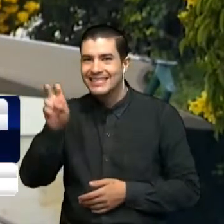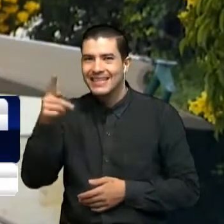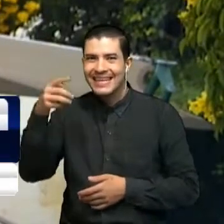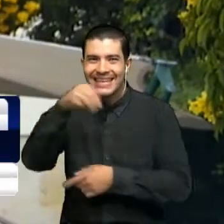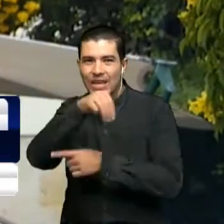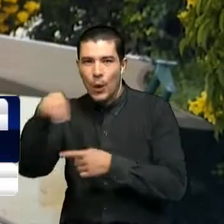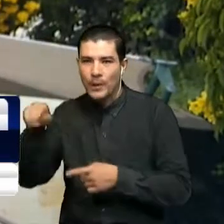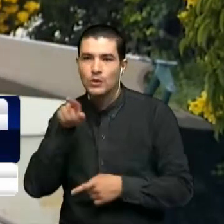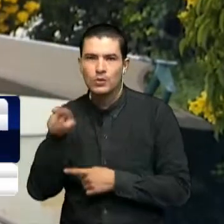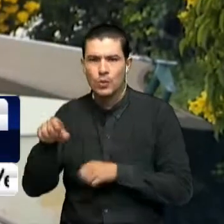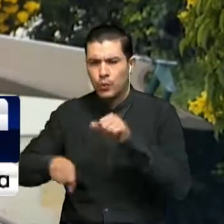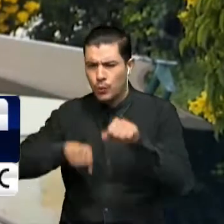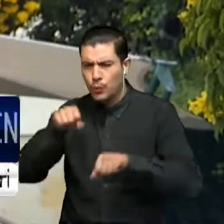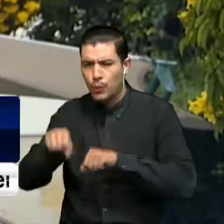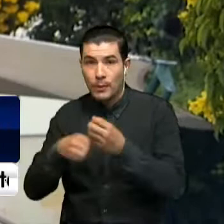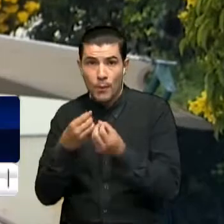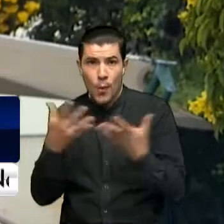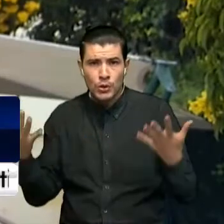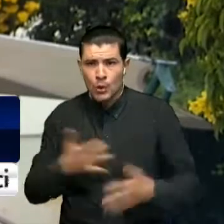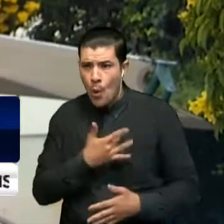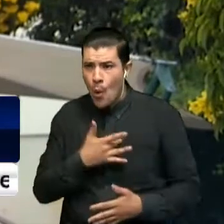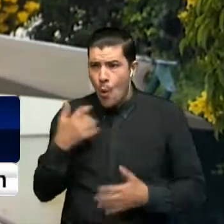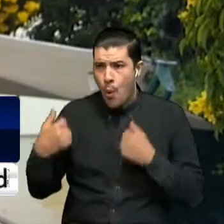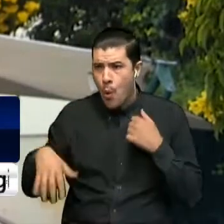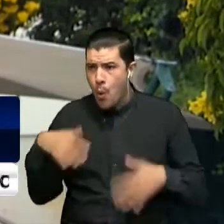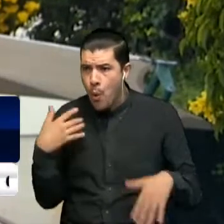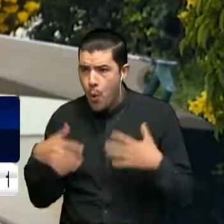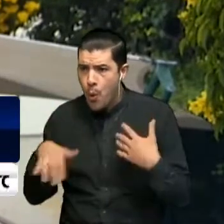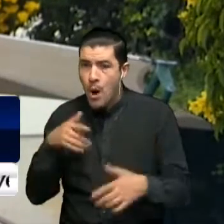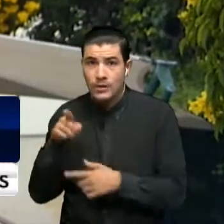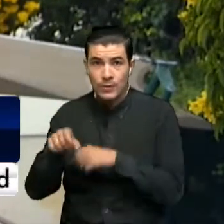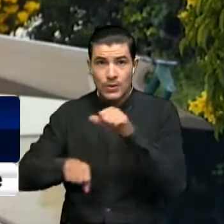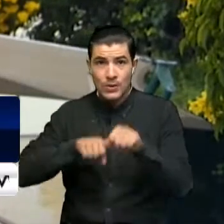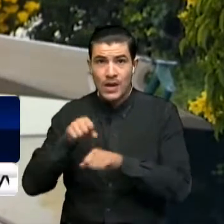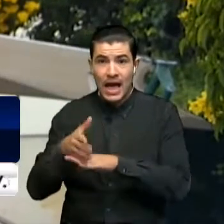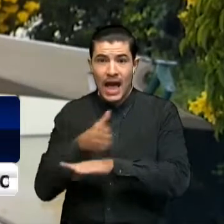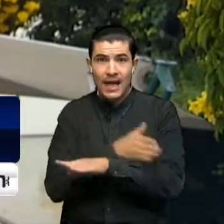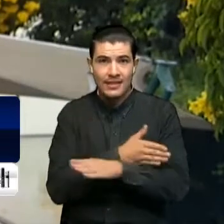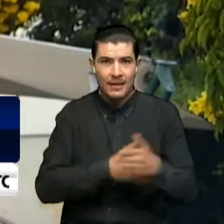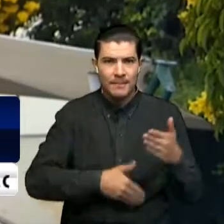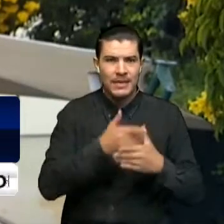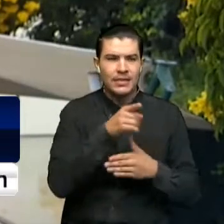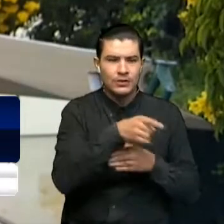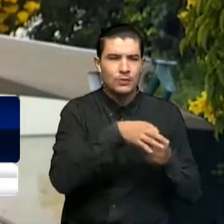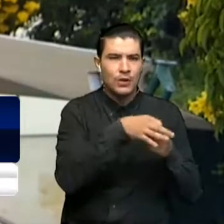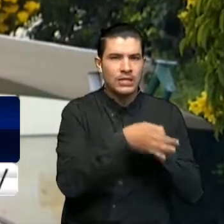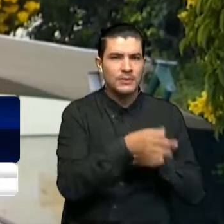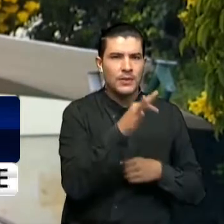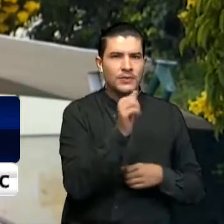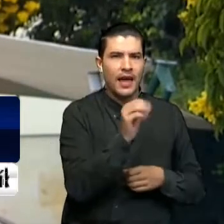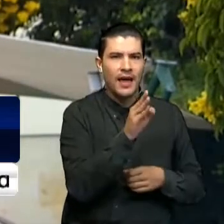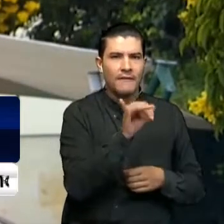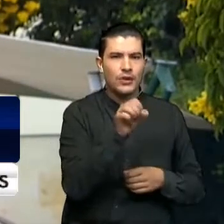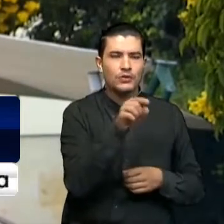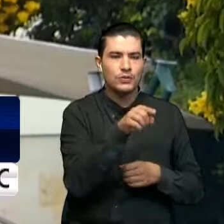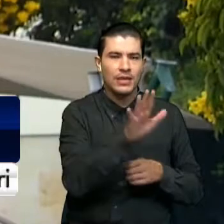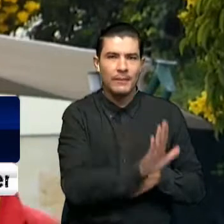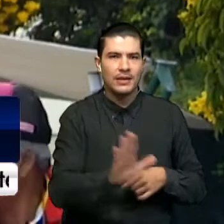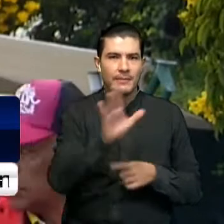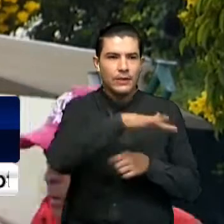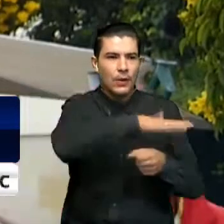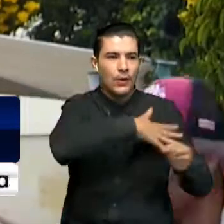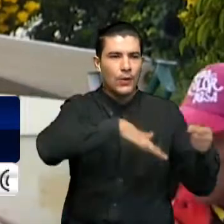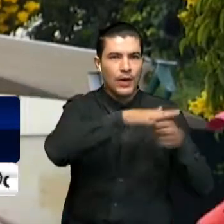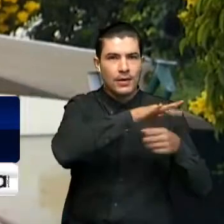clásico rcn muchas emociones en una competencia que inició en está vio en el departamento de cundinamarca y la caravana multicolor